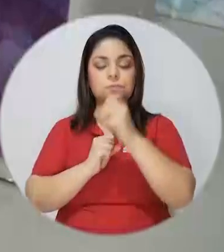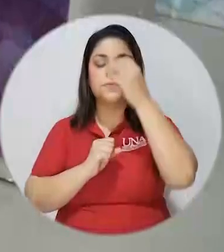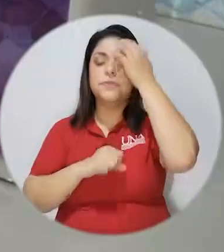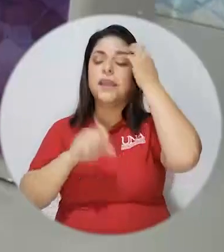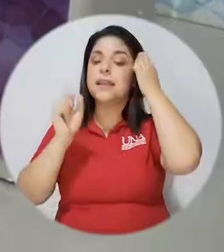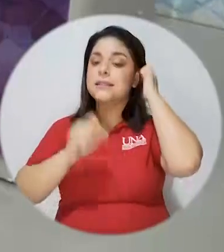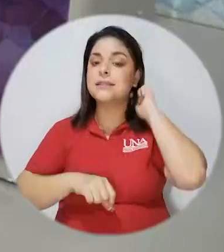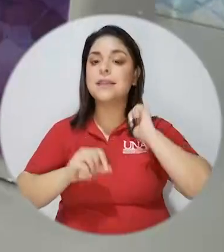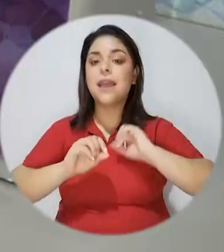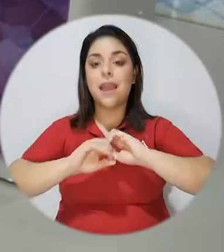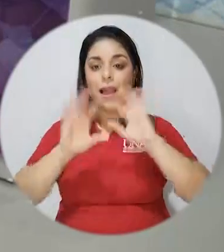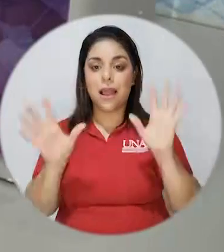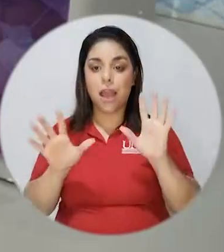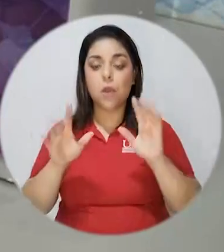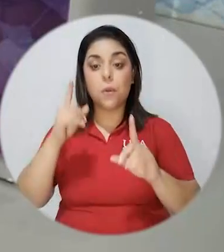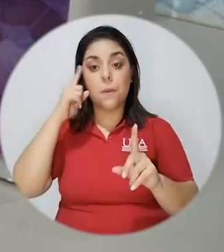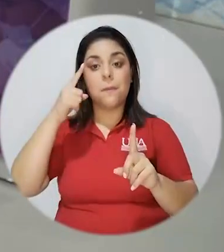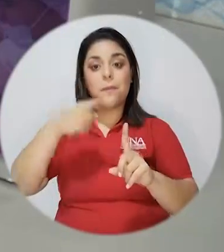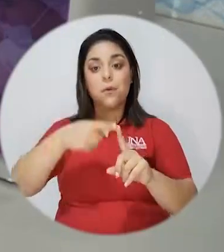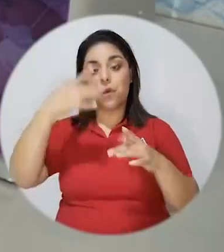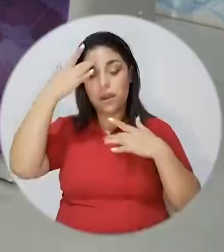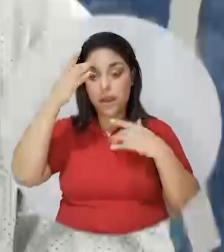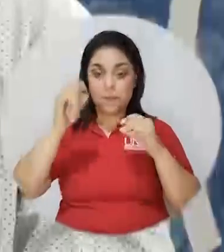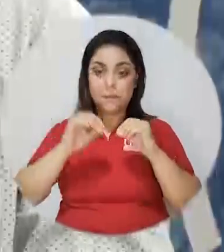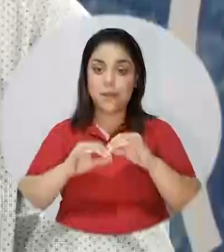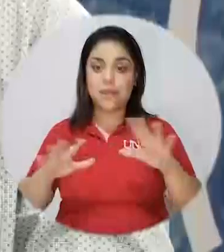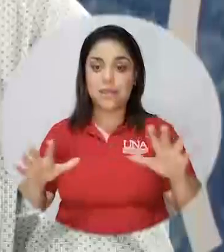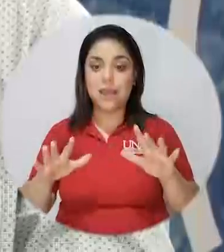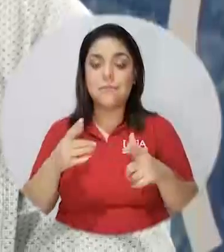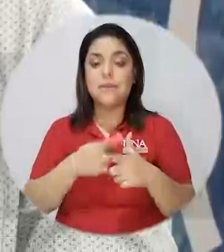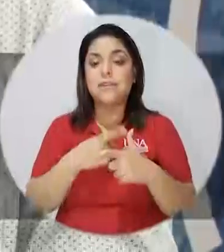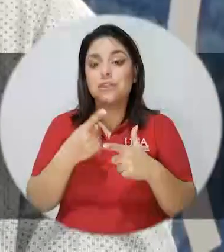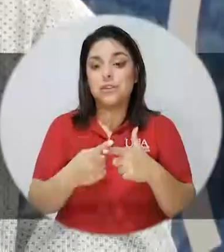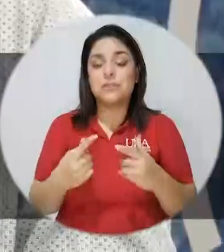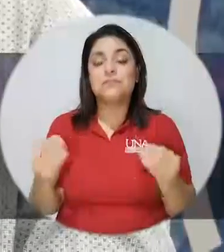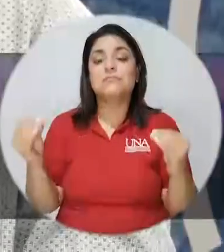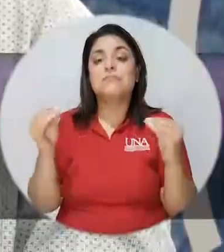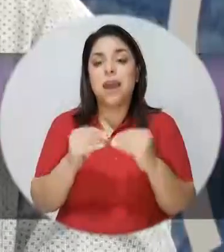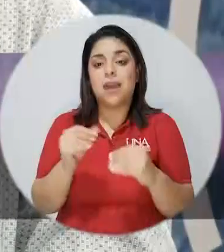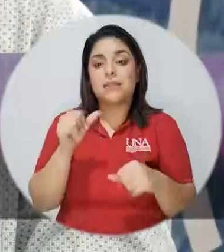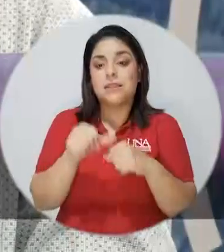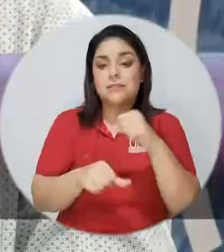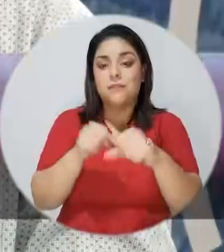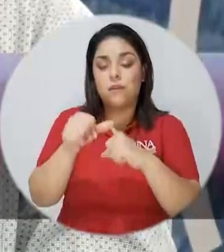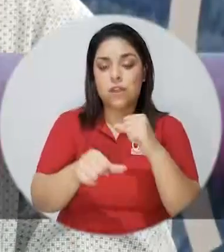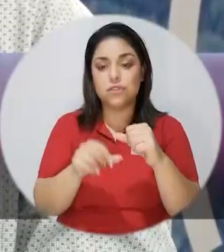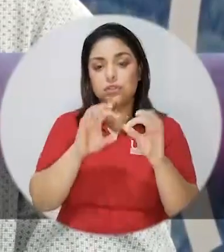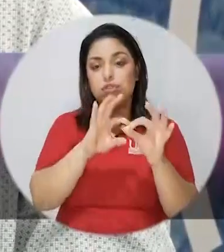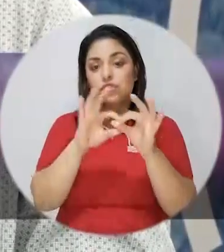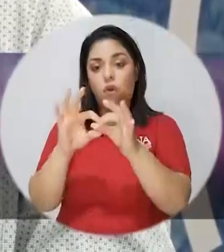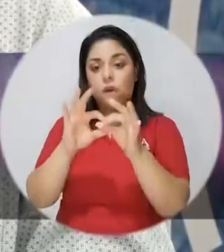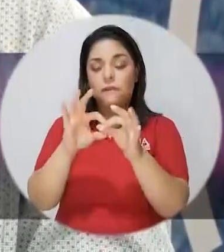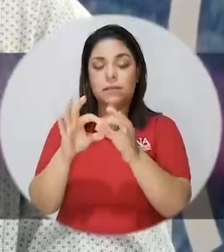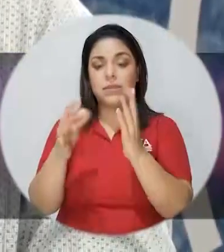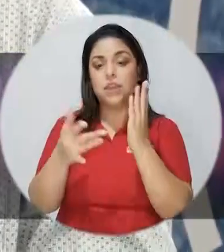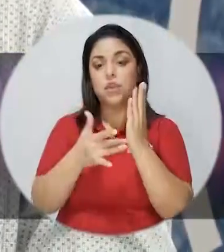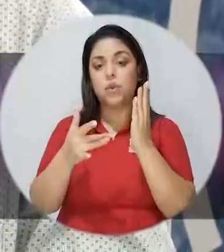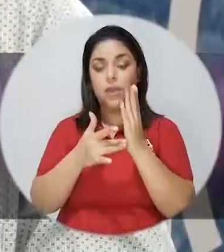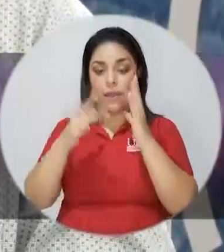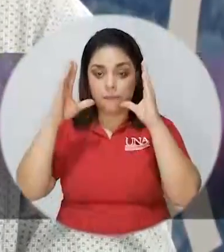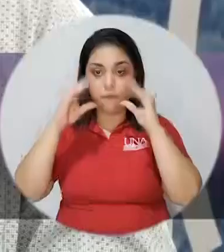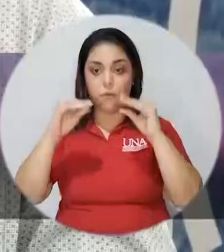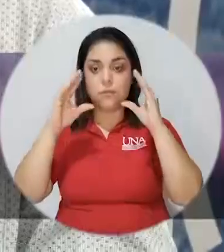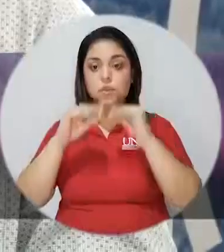Claro, debido al tema de la pandemia, yo diría que más bien los esfuerzos relacionados con tecnologías de información